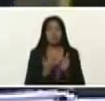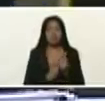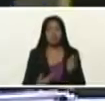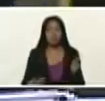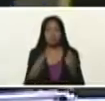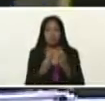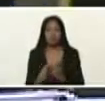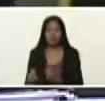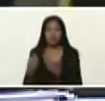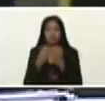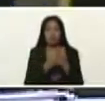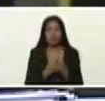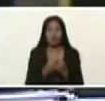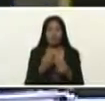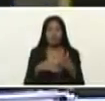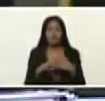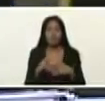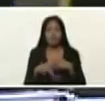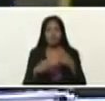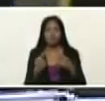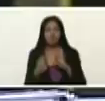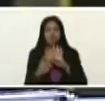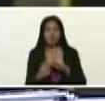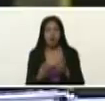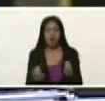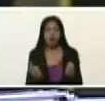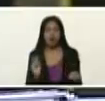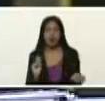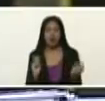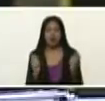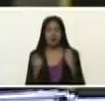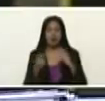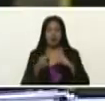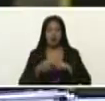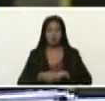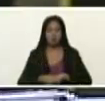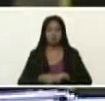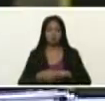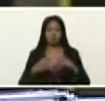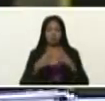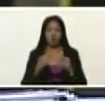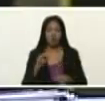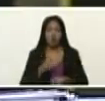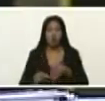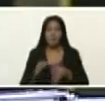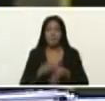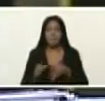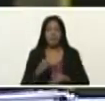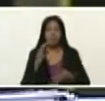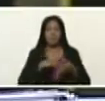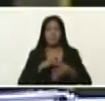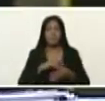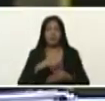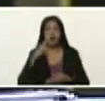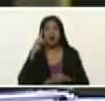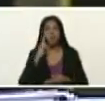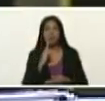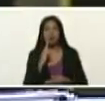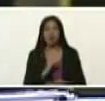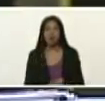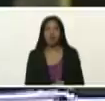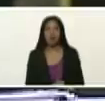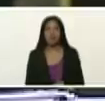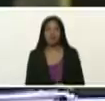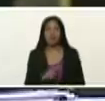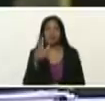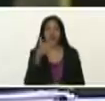Economía, voy a proceder a convertir todos los petros ahorrados en bolívares de estos